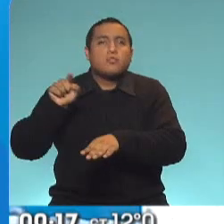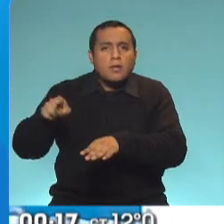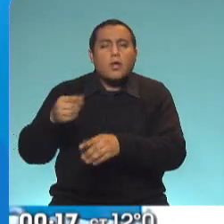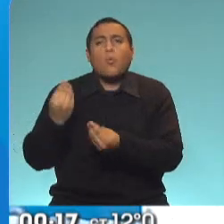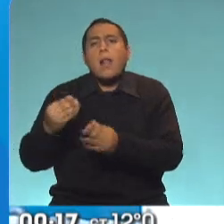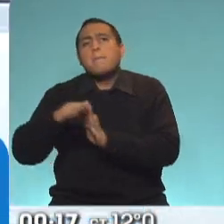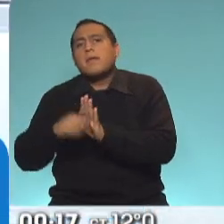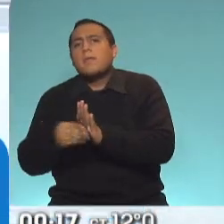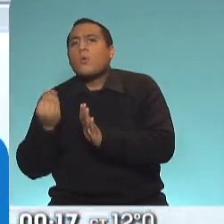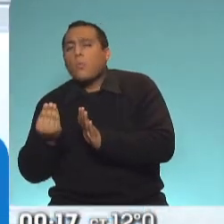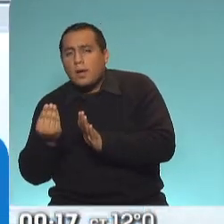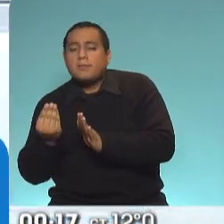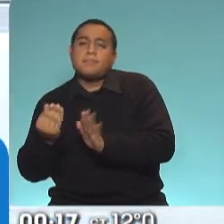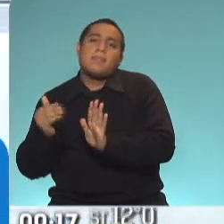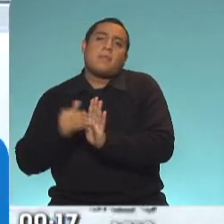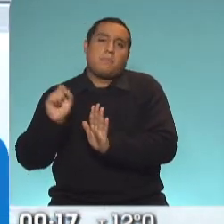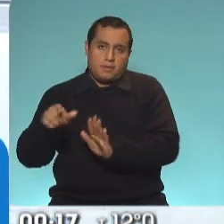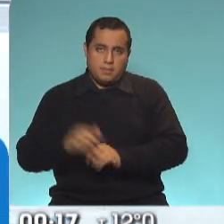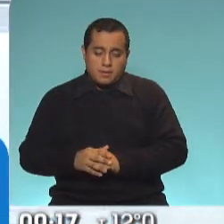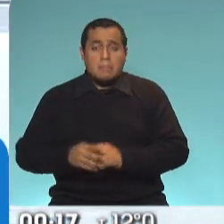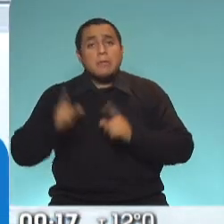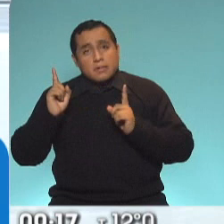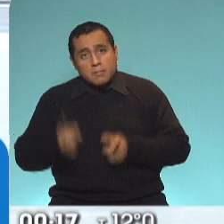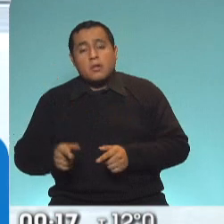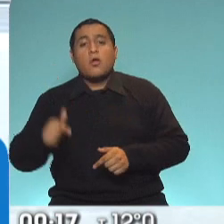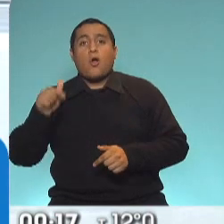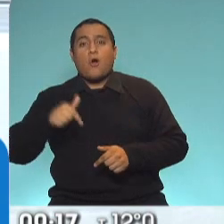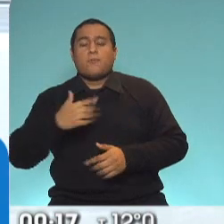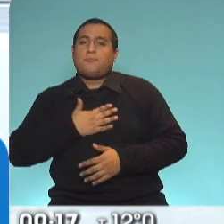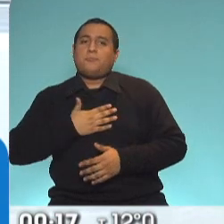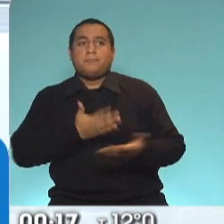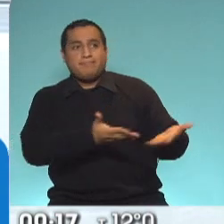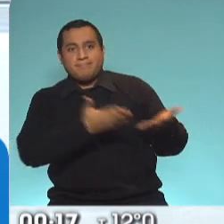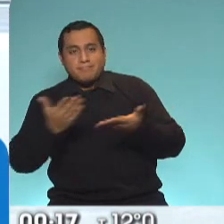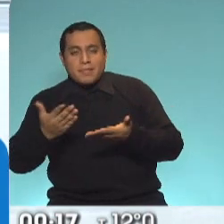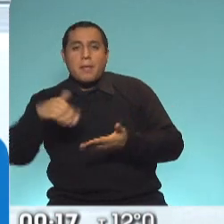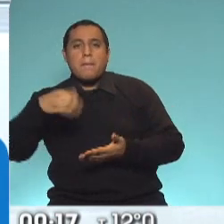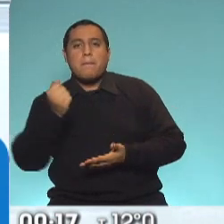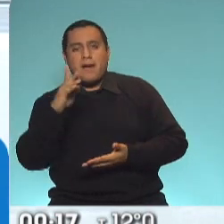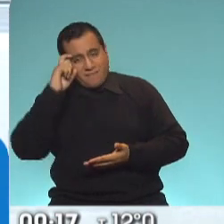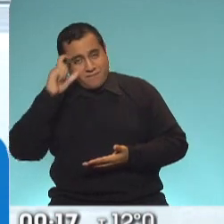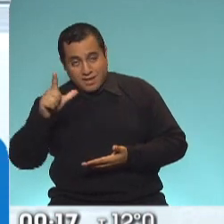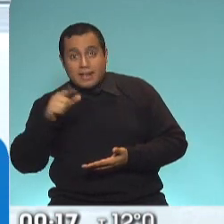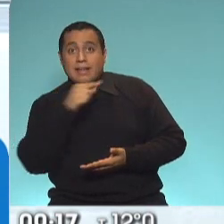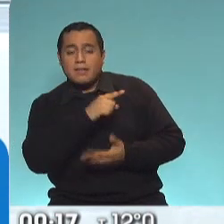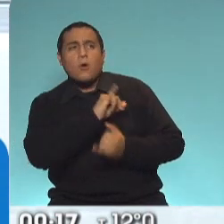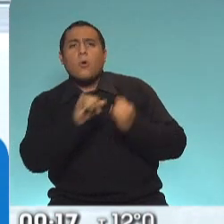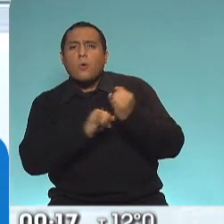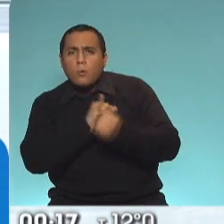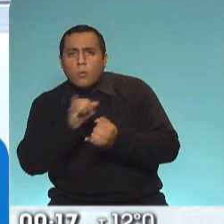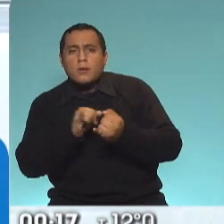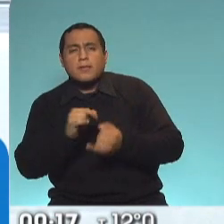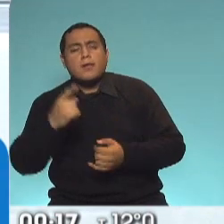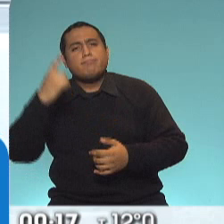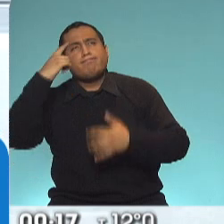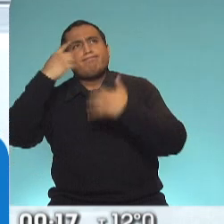medidas implementadas. Hoy también nos damos un lujo, tenemos a Mabel Bianco, que va a compartir con nosotros algunas reflexiones y su